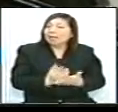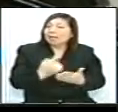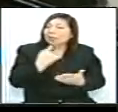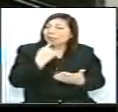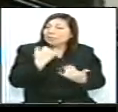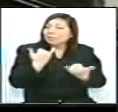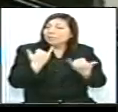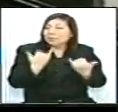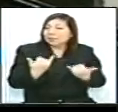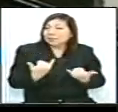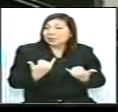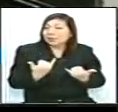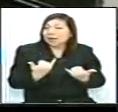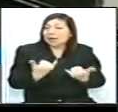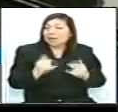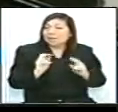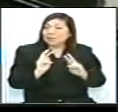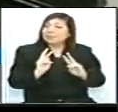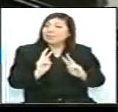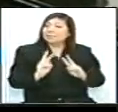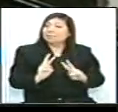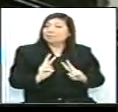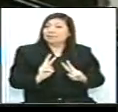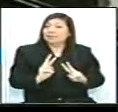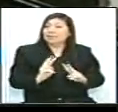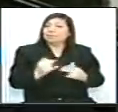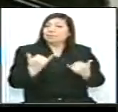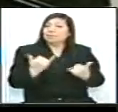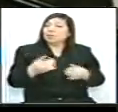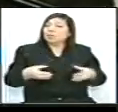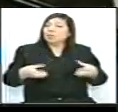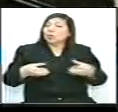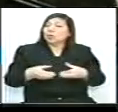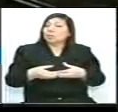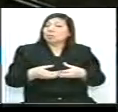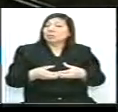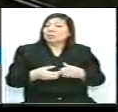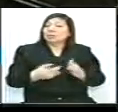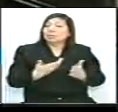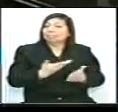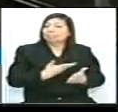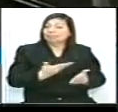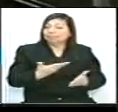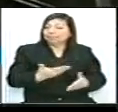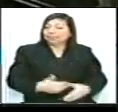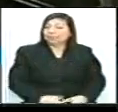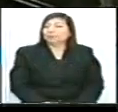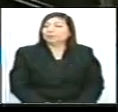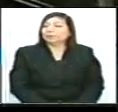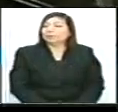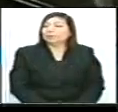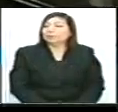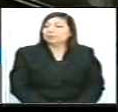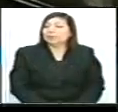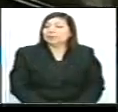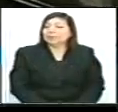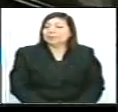plantee y se tenga en cuenta por parte de la comisión que usted preside, señora congresista.